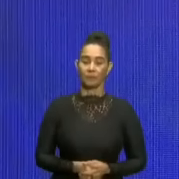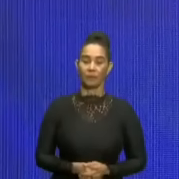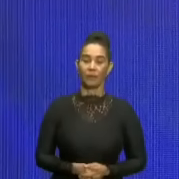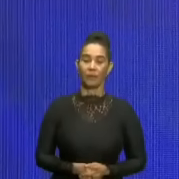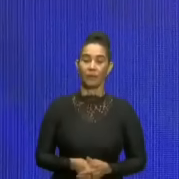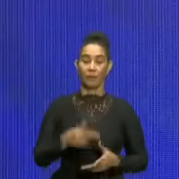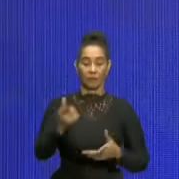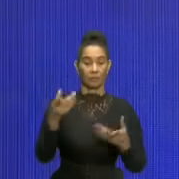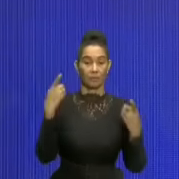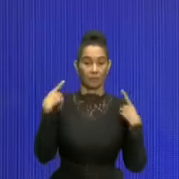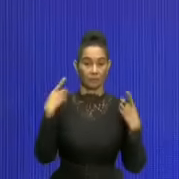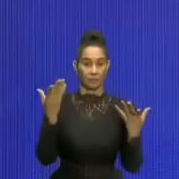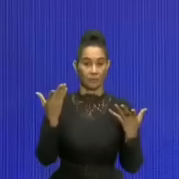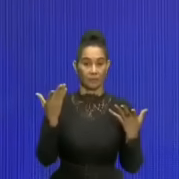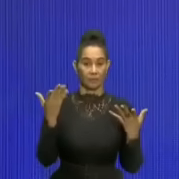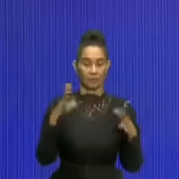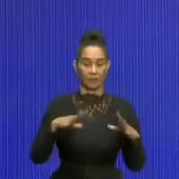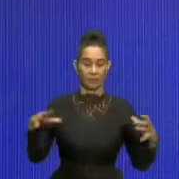en esta parte,